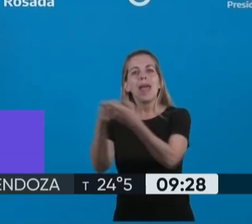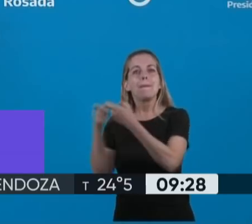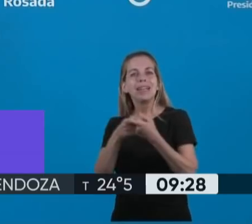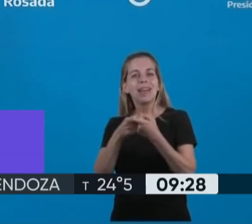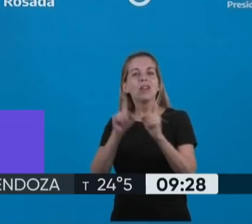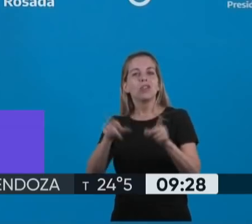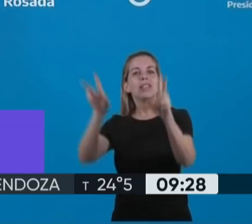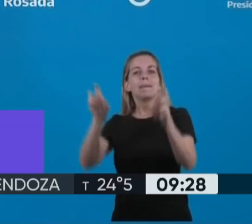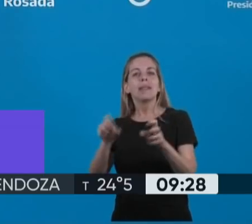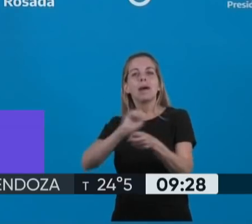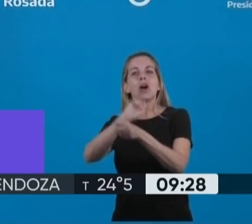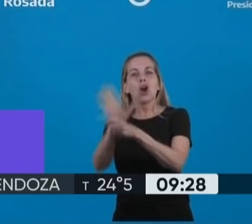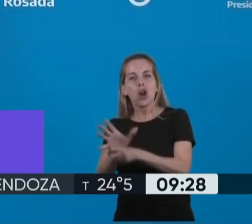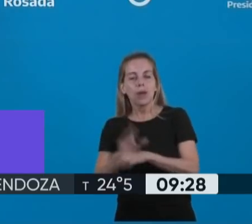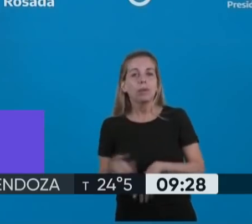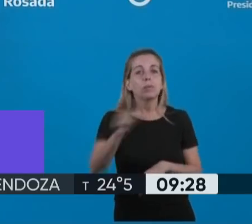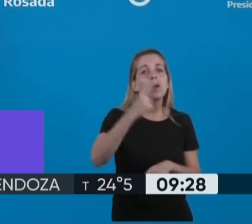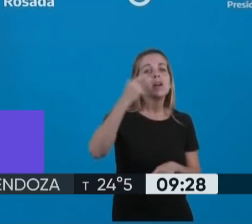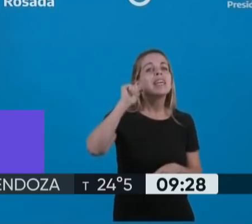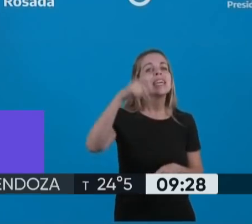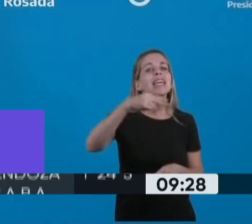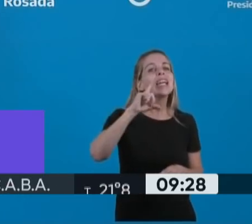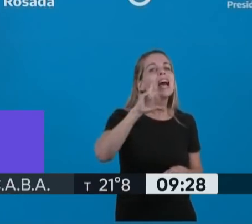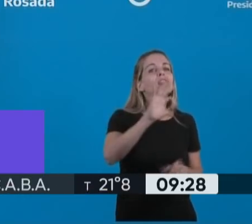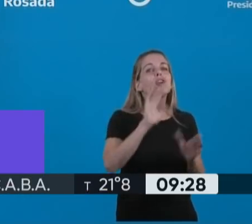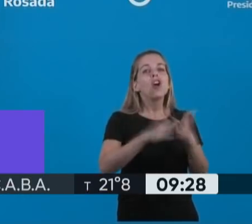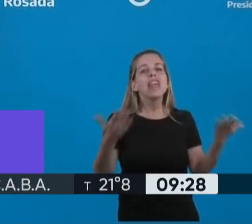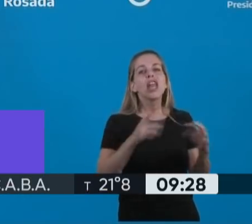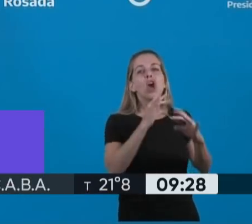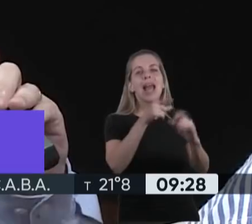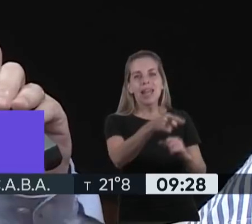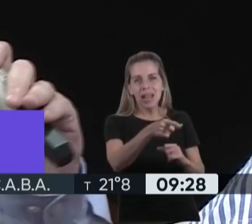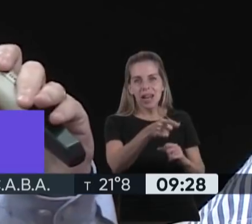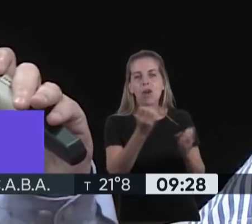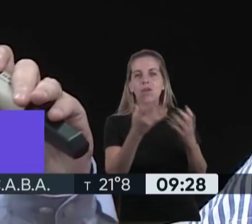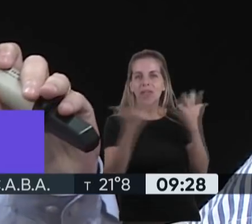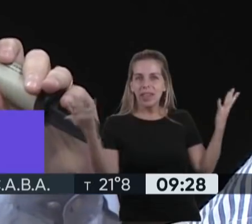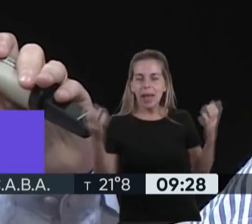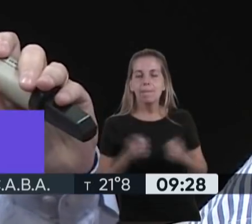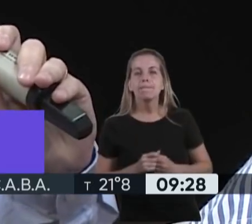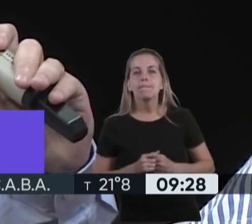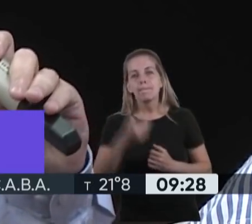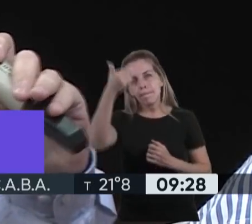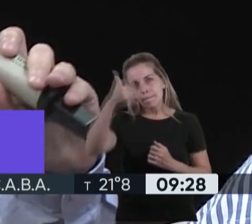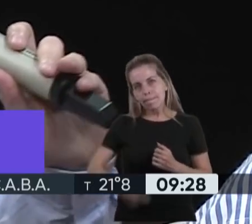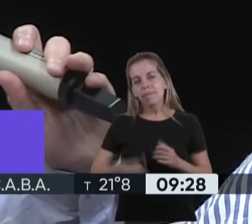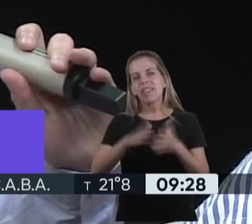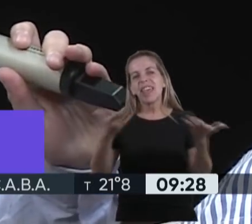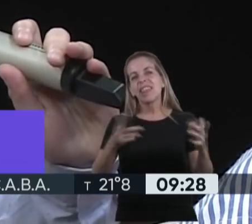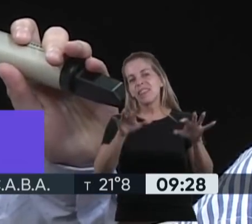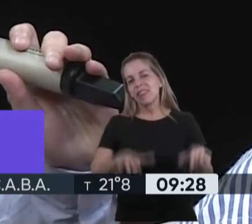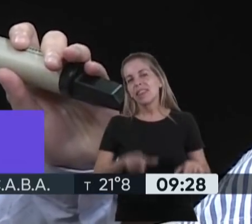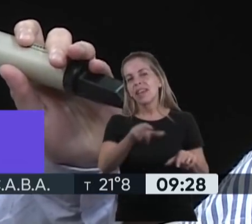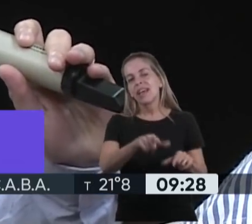COVID. Ignacio Nacho Ortelli, Clarín. Buen día, portavoz. Ignacio Ortelli, del diario Clarín. Le